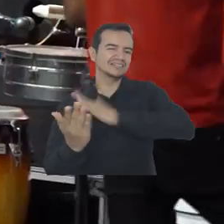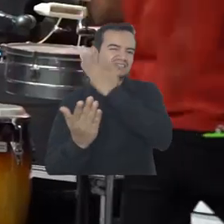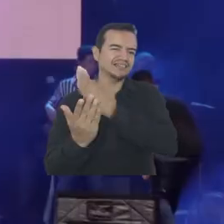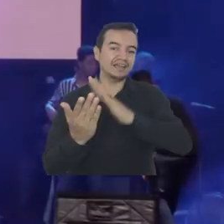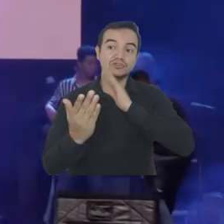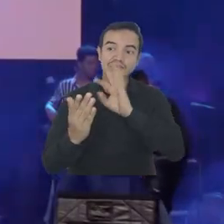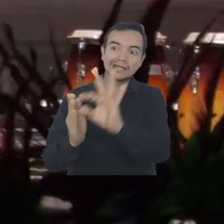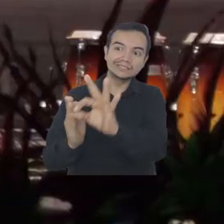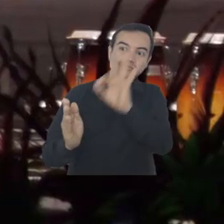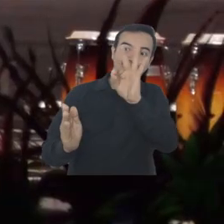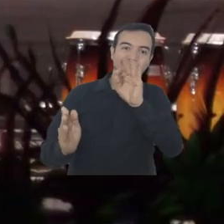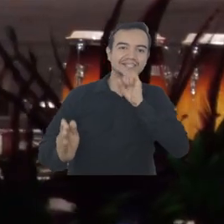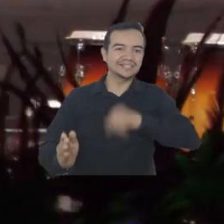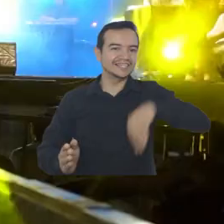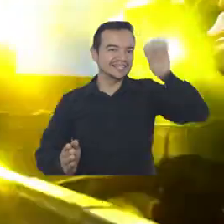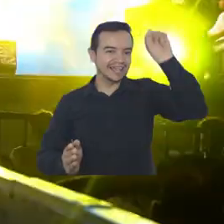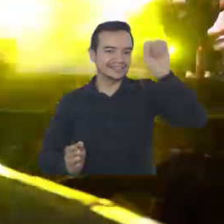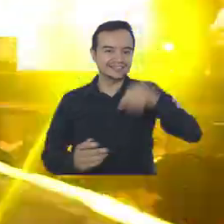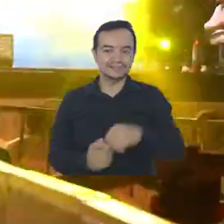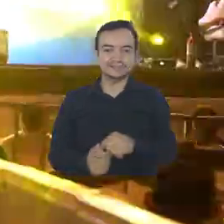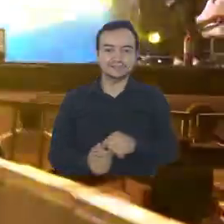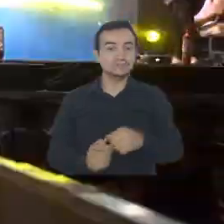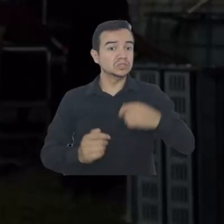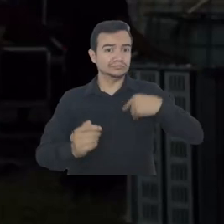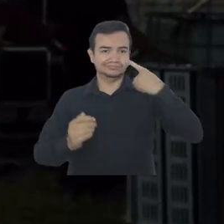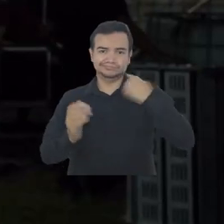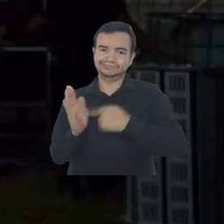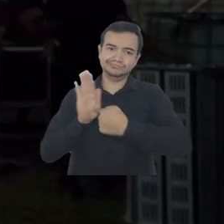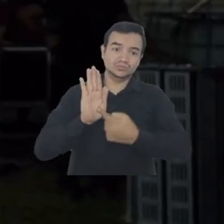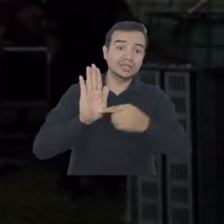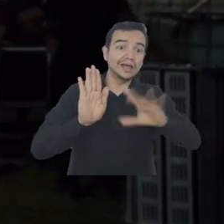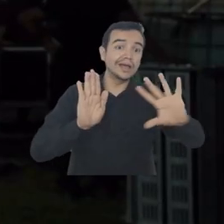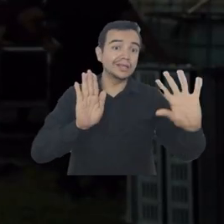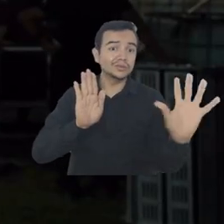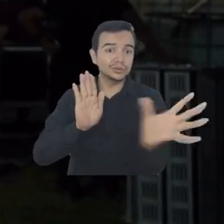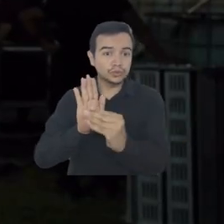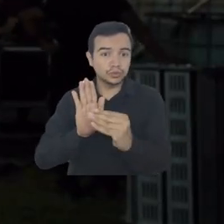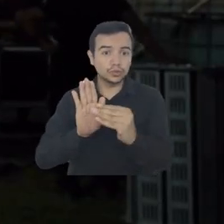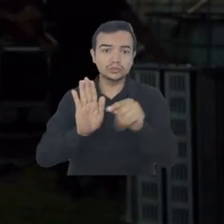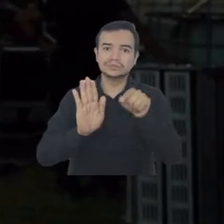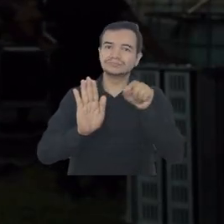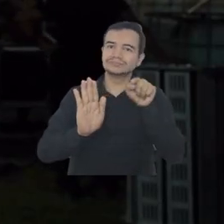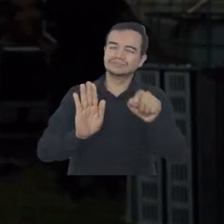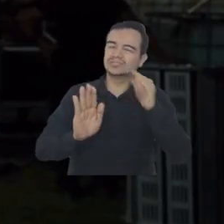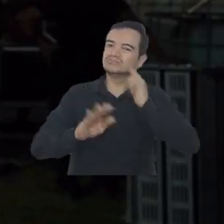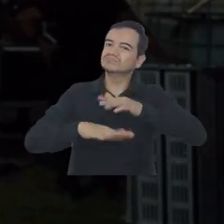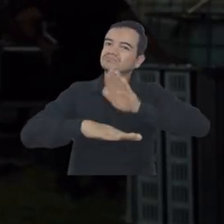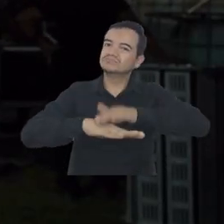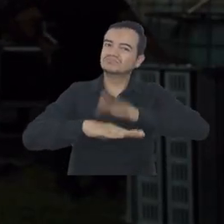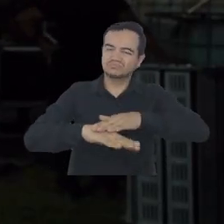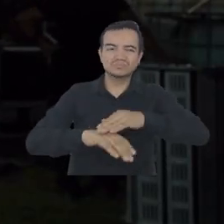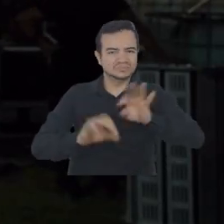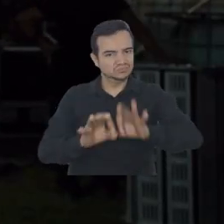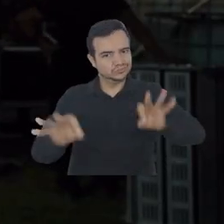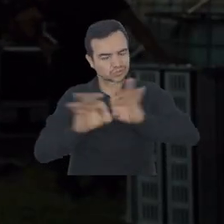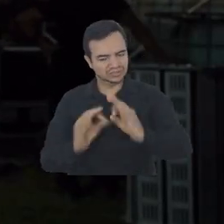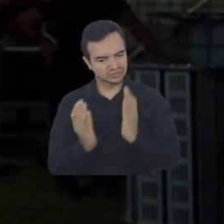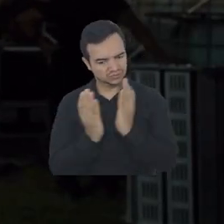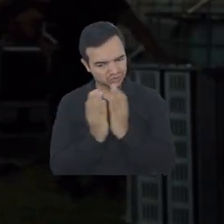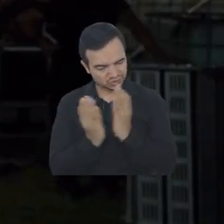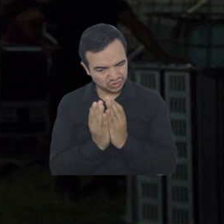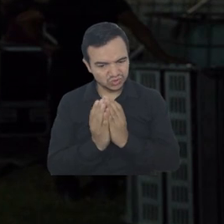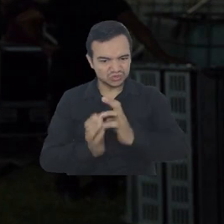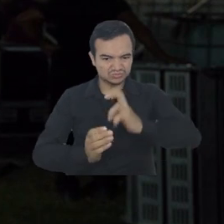de la Canción, de los que se escogió al ganador. Lo que queremos dar es un testimonio a toda la comunidad universitaria, que hay que